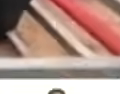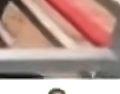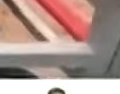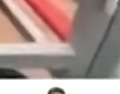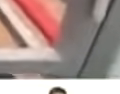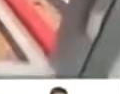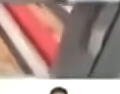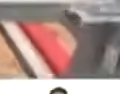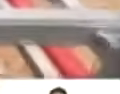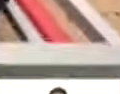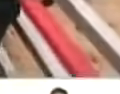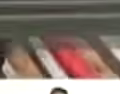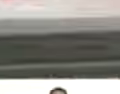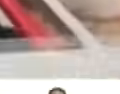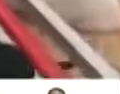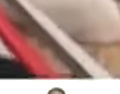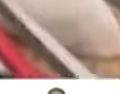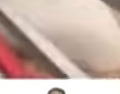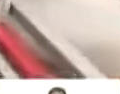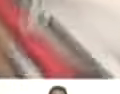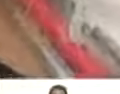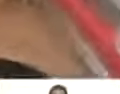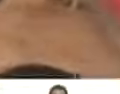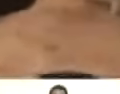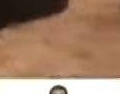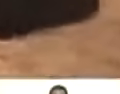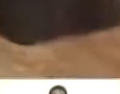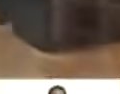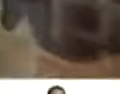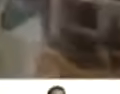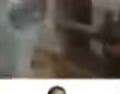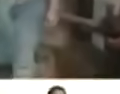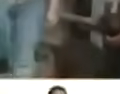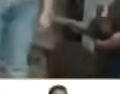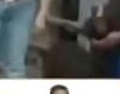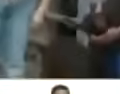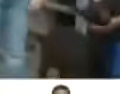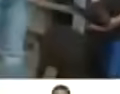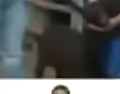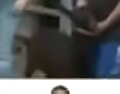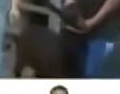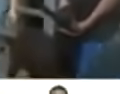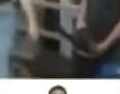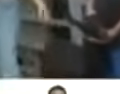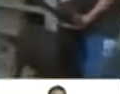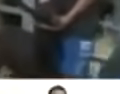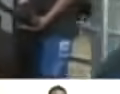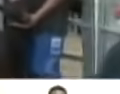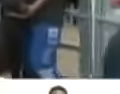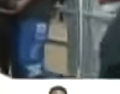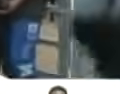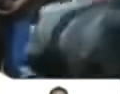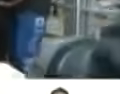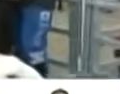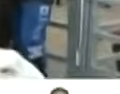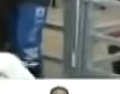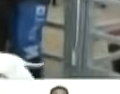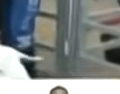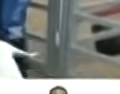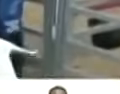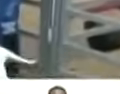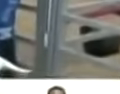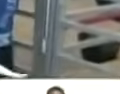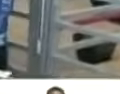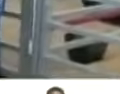las ovejas ASAF preñada en esa época. Y mire cómo está ya con su cría. Y la ubre de